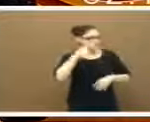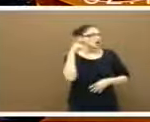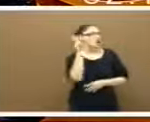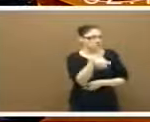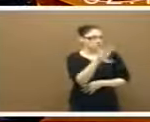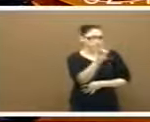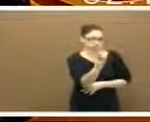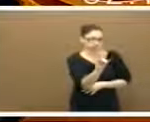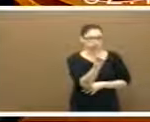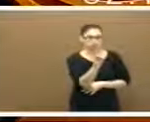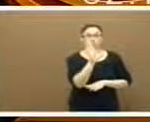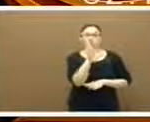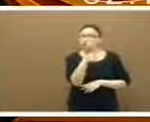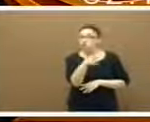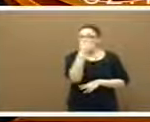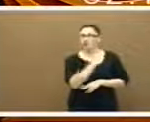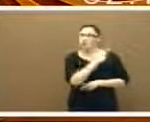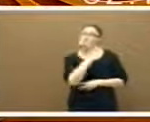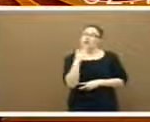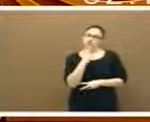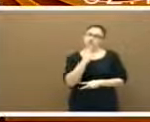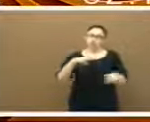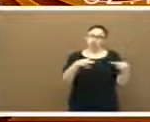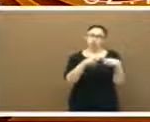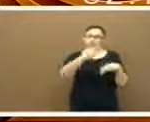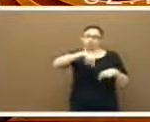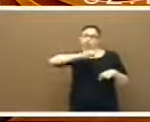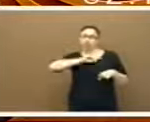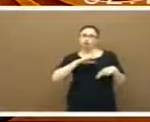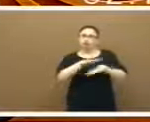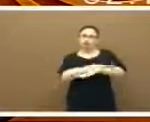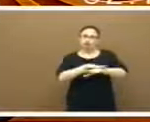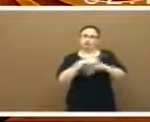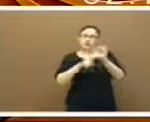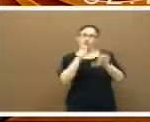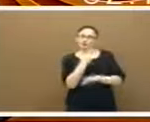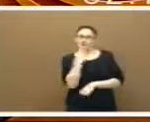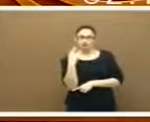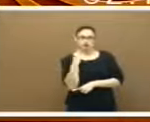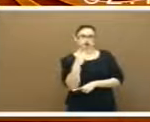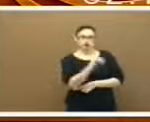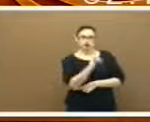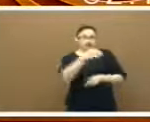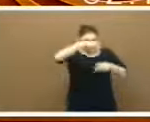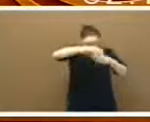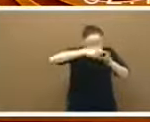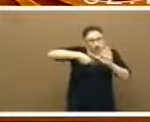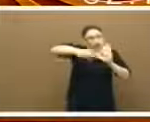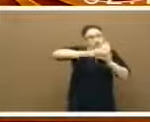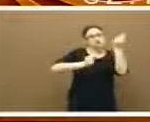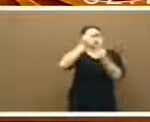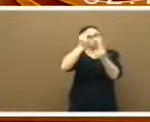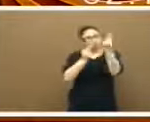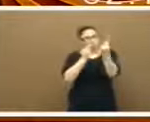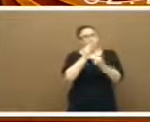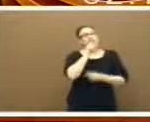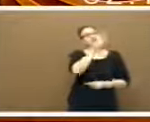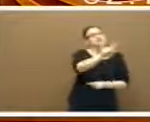reconociendo y prueba de ello es ese compromiso social que por parte del Gobierno de Extremadura ha recogido en su propio presupuesto una dotación